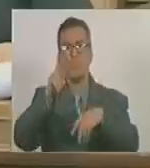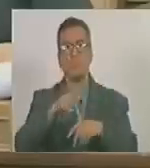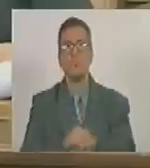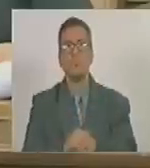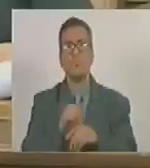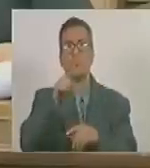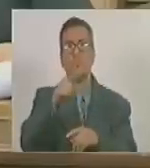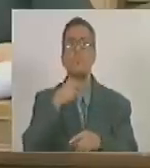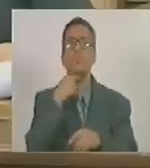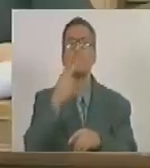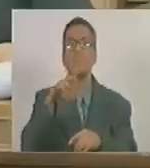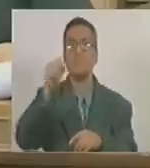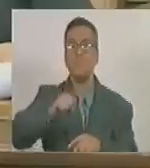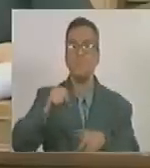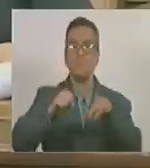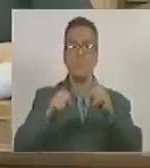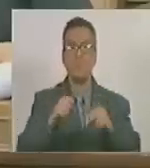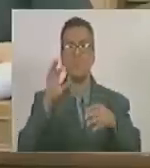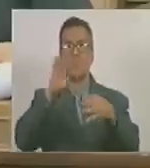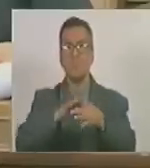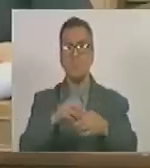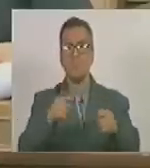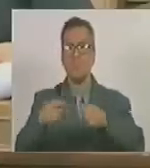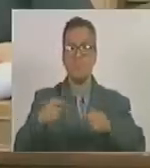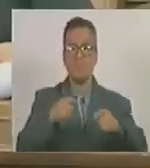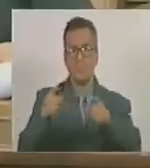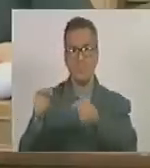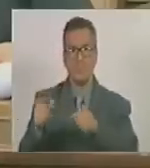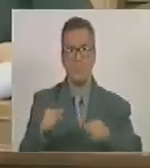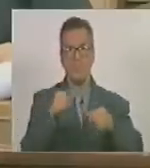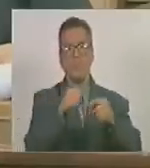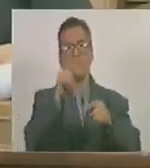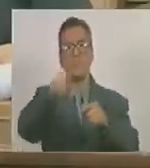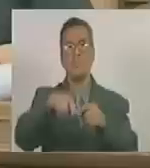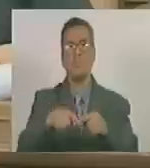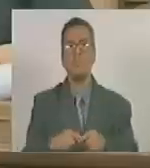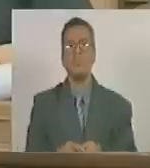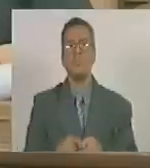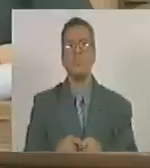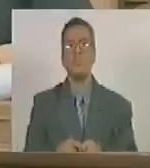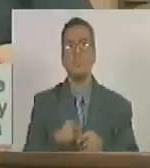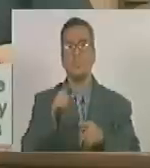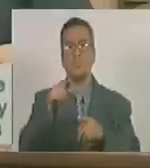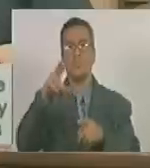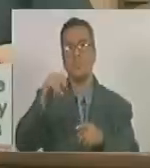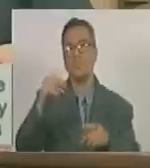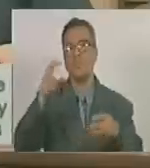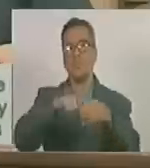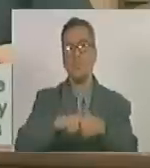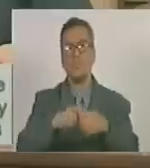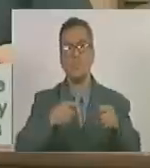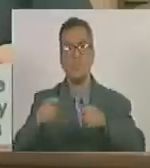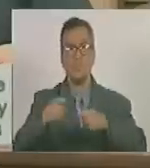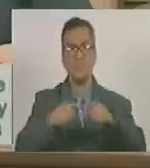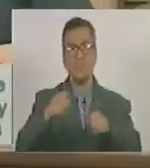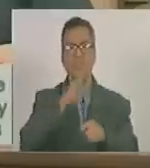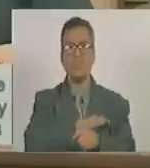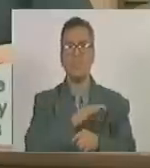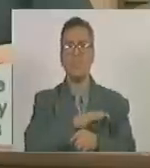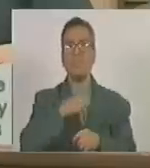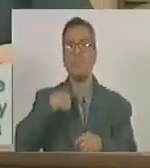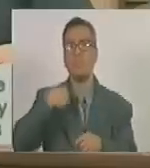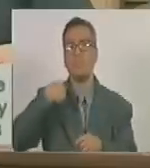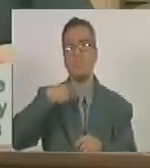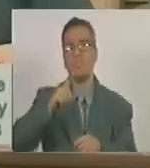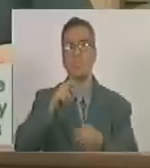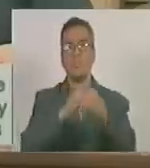Para ser vocera o vocero de la unidad administrativa y financiera comunitaria o de la unidad de Contraloría Social,